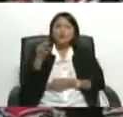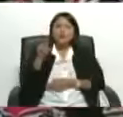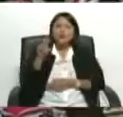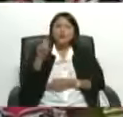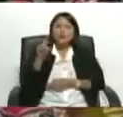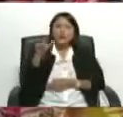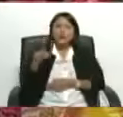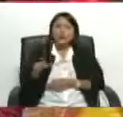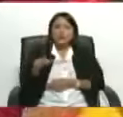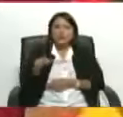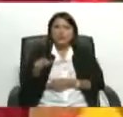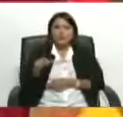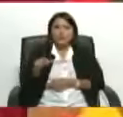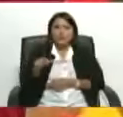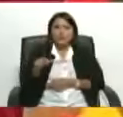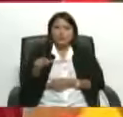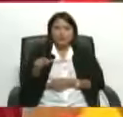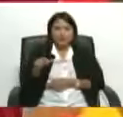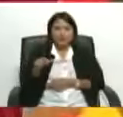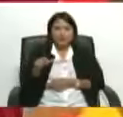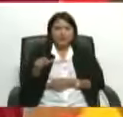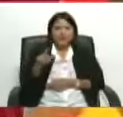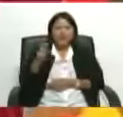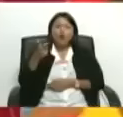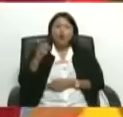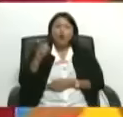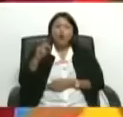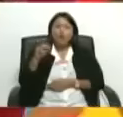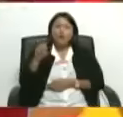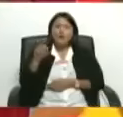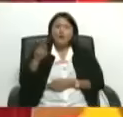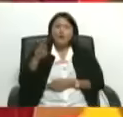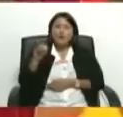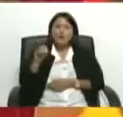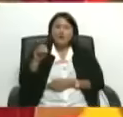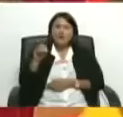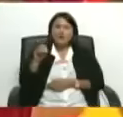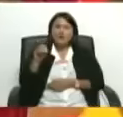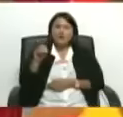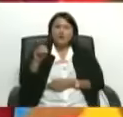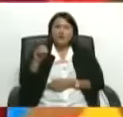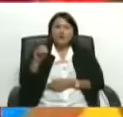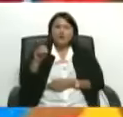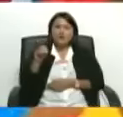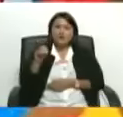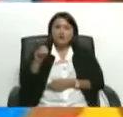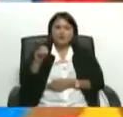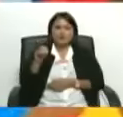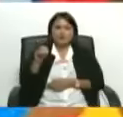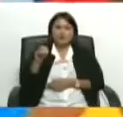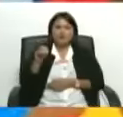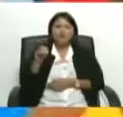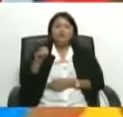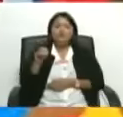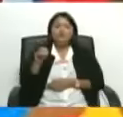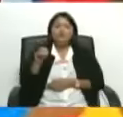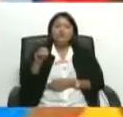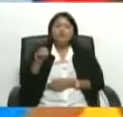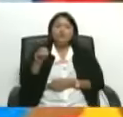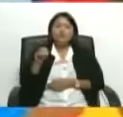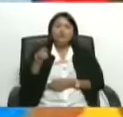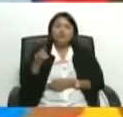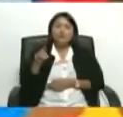La China, allá en mi tierra le dicen gomero. O gomera. Entonces este señor me dice que él es del equipo